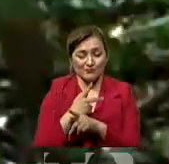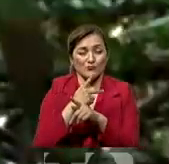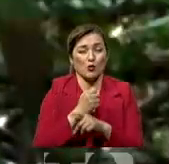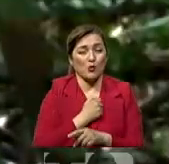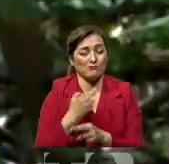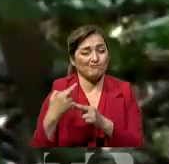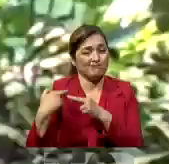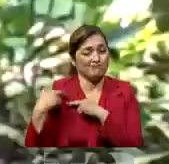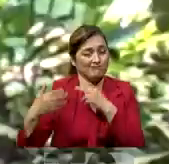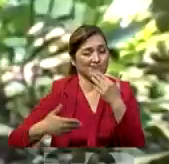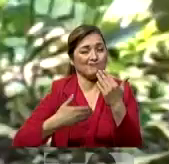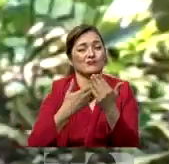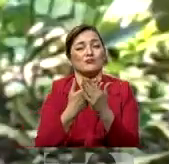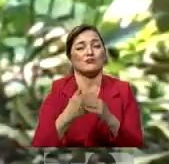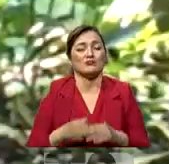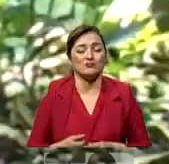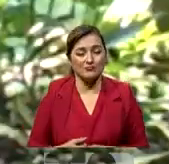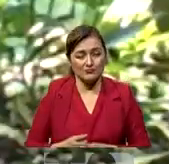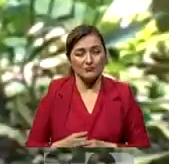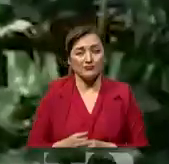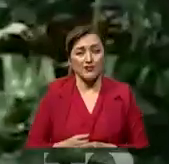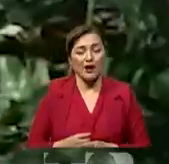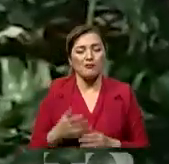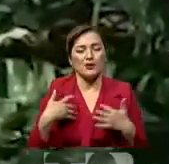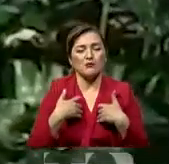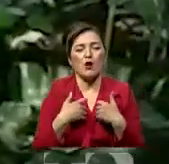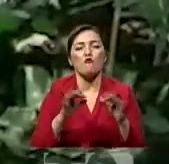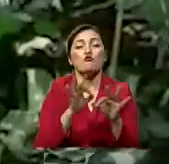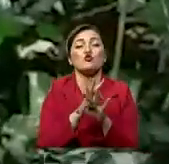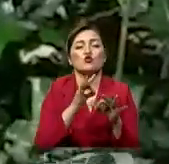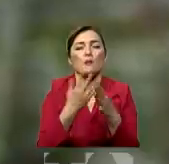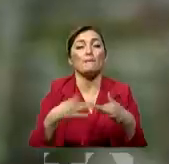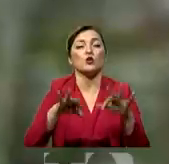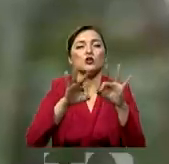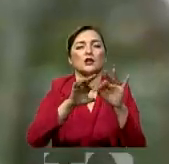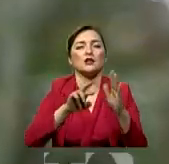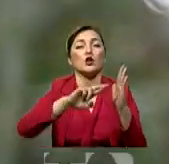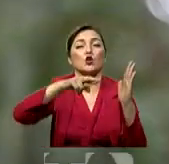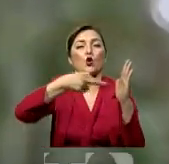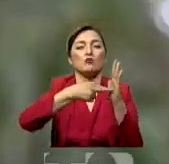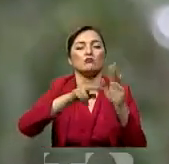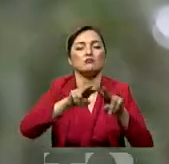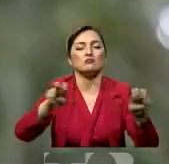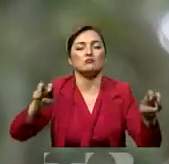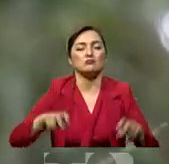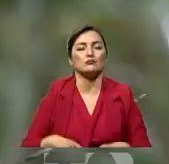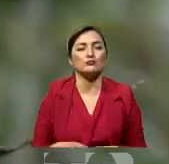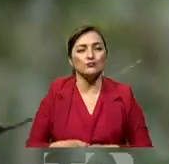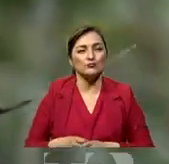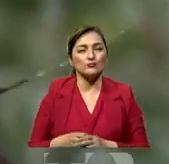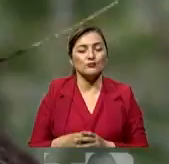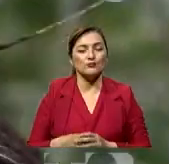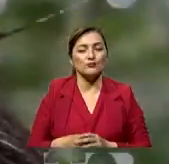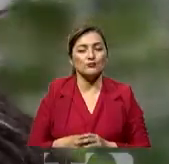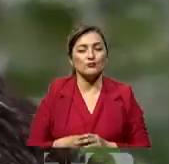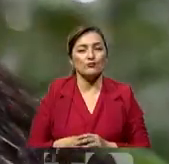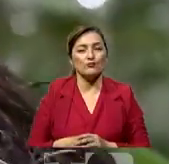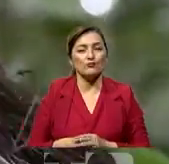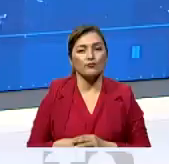ser responsabilidad de todos, pues cada especie cumple un rol en la naturaleza. Helen Quiñones, 24